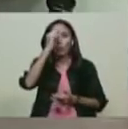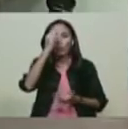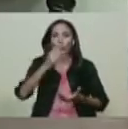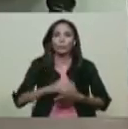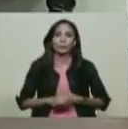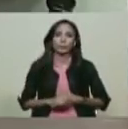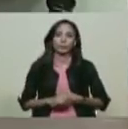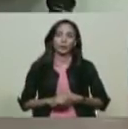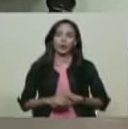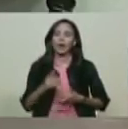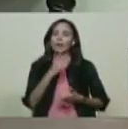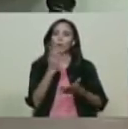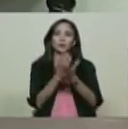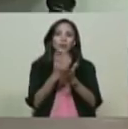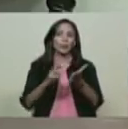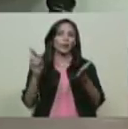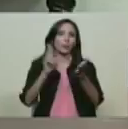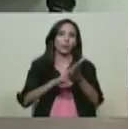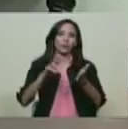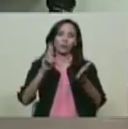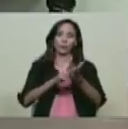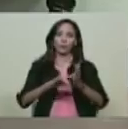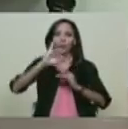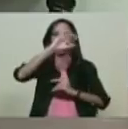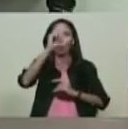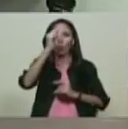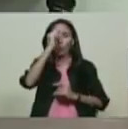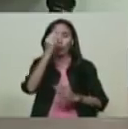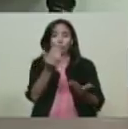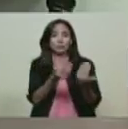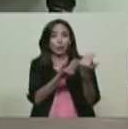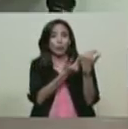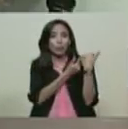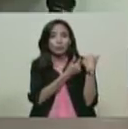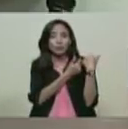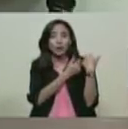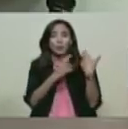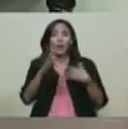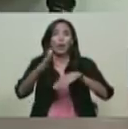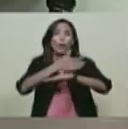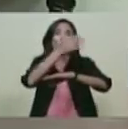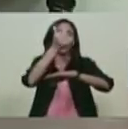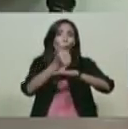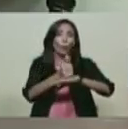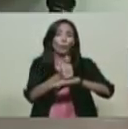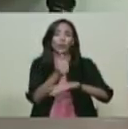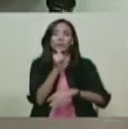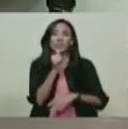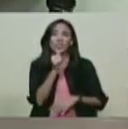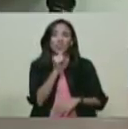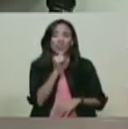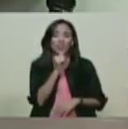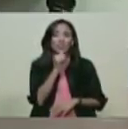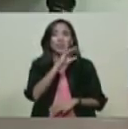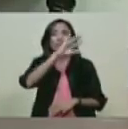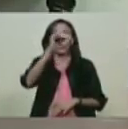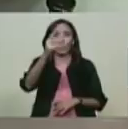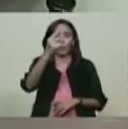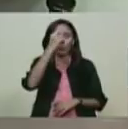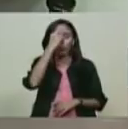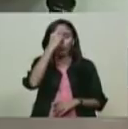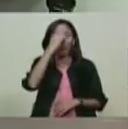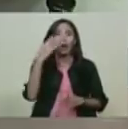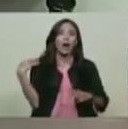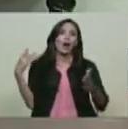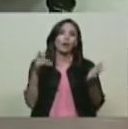voy a repetir 1 millón de veces, Julio Borges es el responsable principal que se fue a Washington a pedir